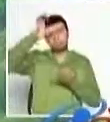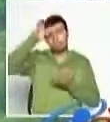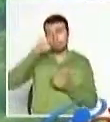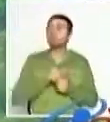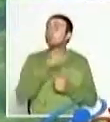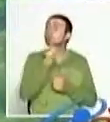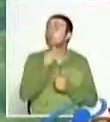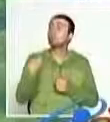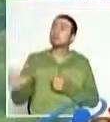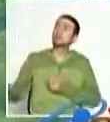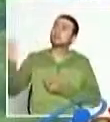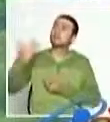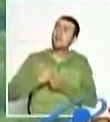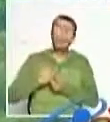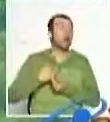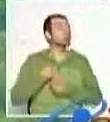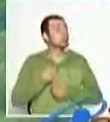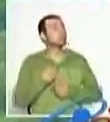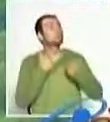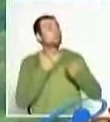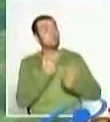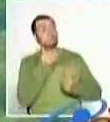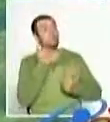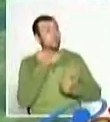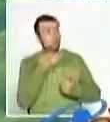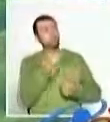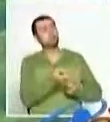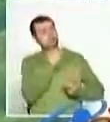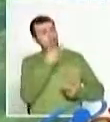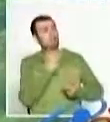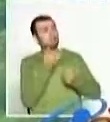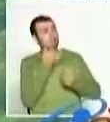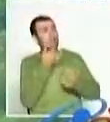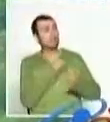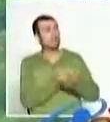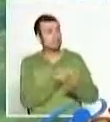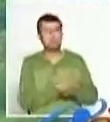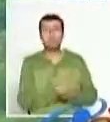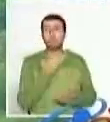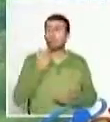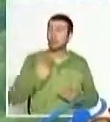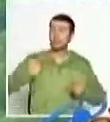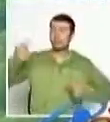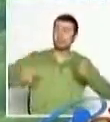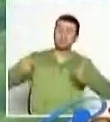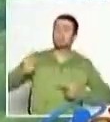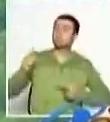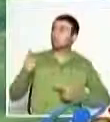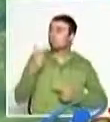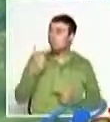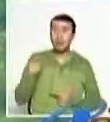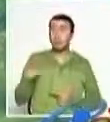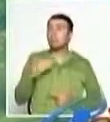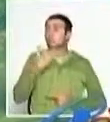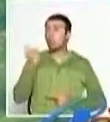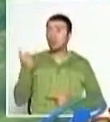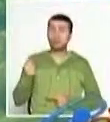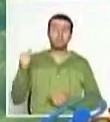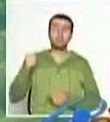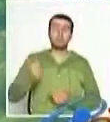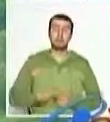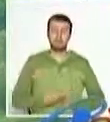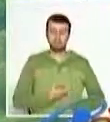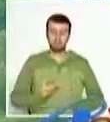que nos dicen me mejoré con tal producto. ¿Para qué yo voy a entrar en conflicto con un paciente que me dice que mejoró con jugo de papa la